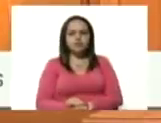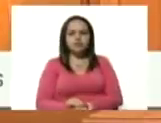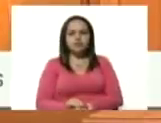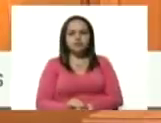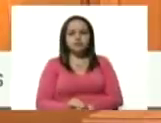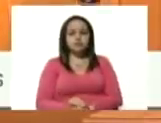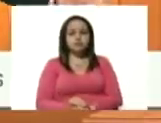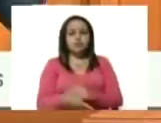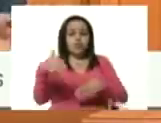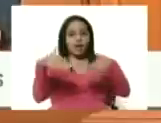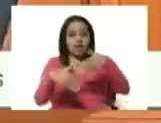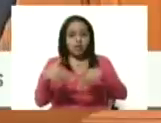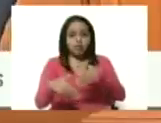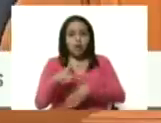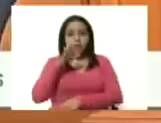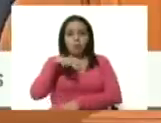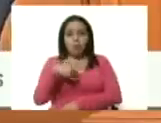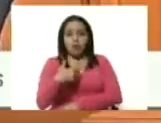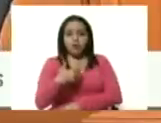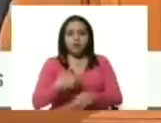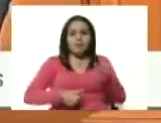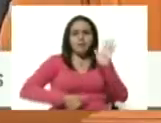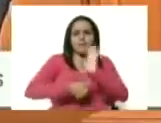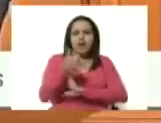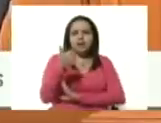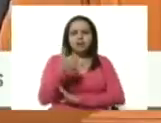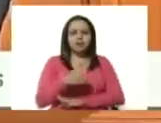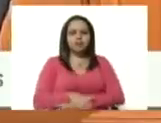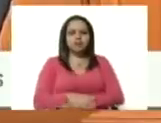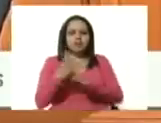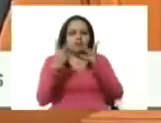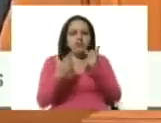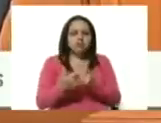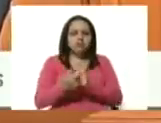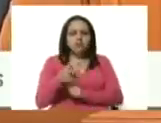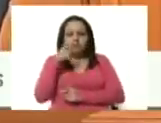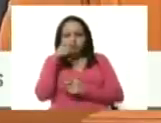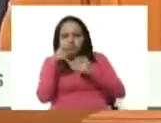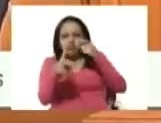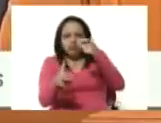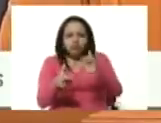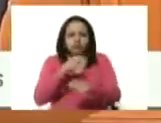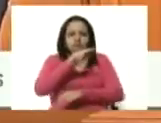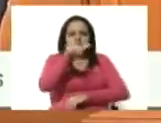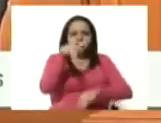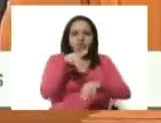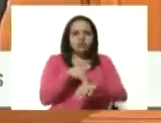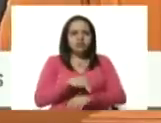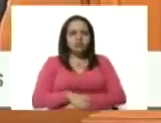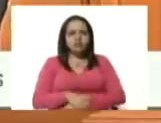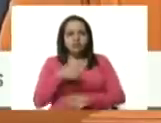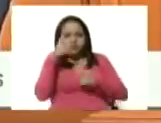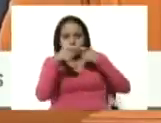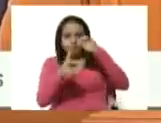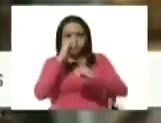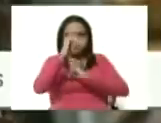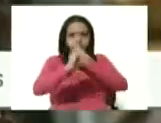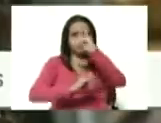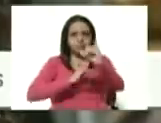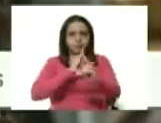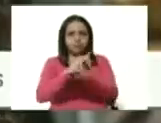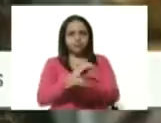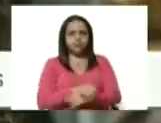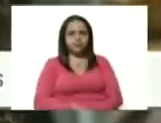elecciones cuenten con la mayor cantidad de observadores nacionales, de observadores